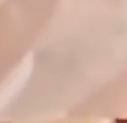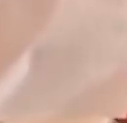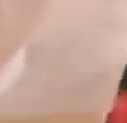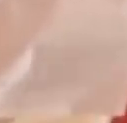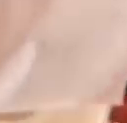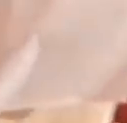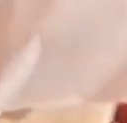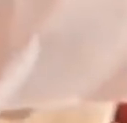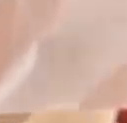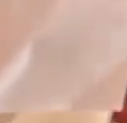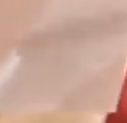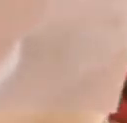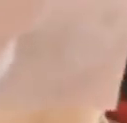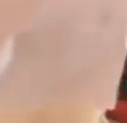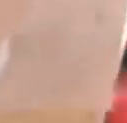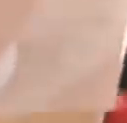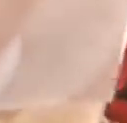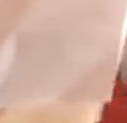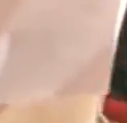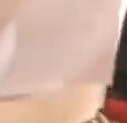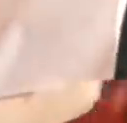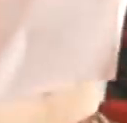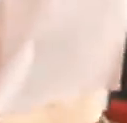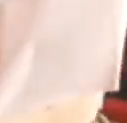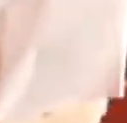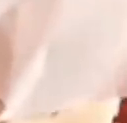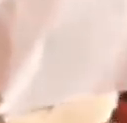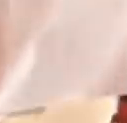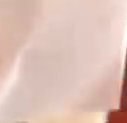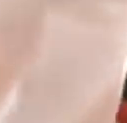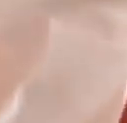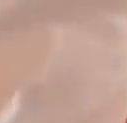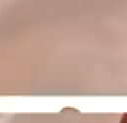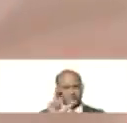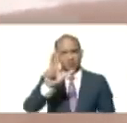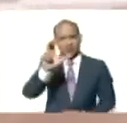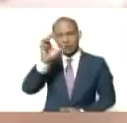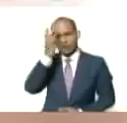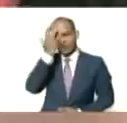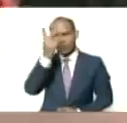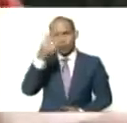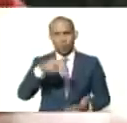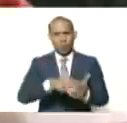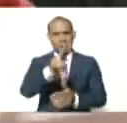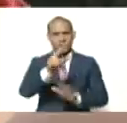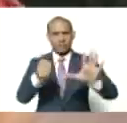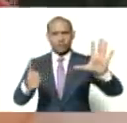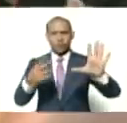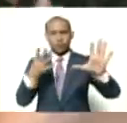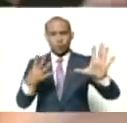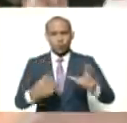batalla de los puentes el pasado 23 de febrero del año 2019.